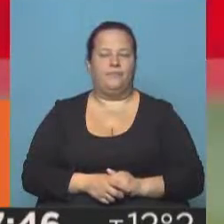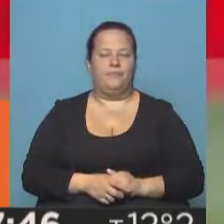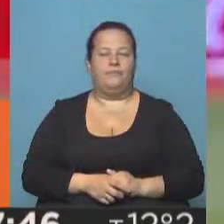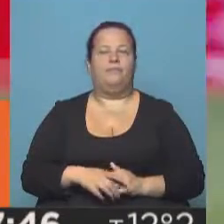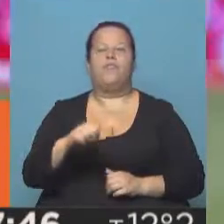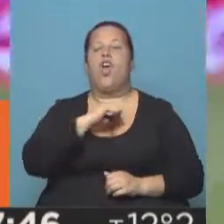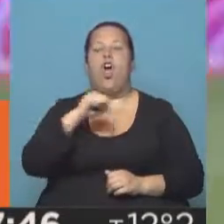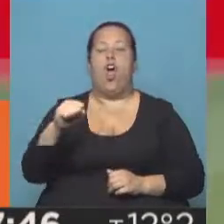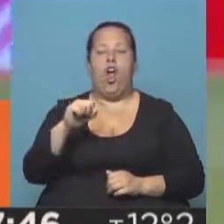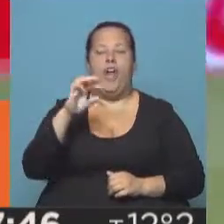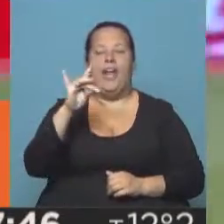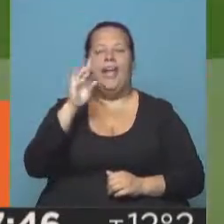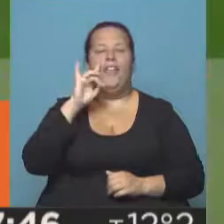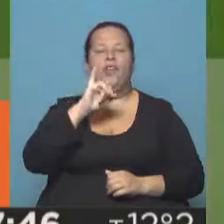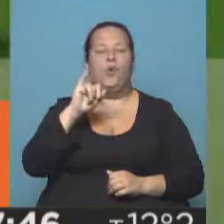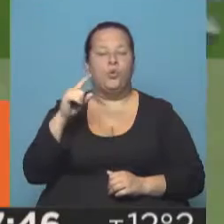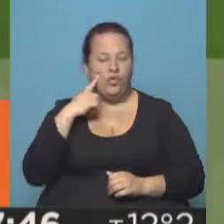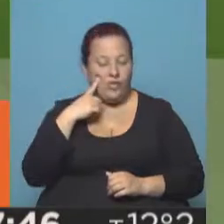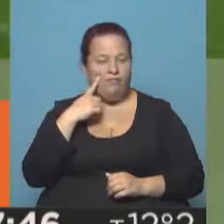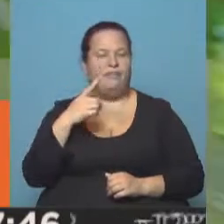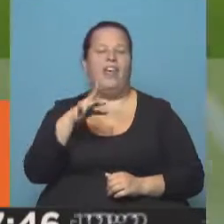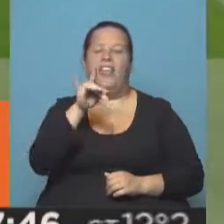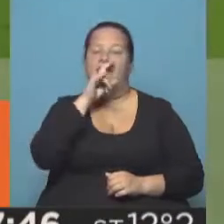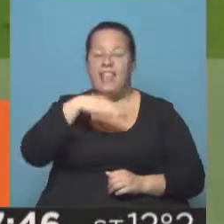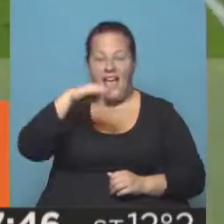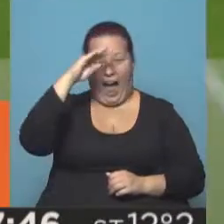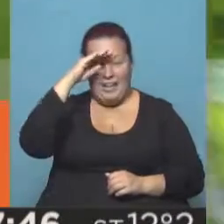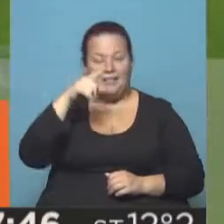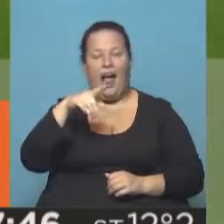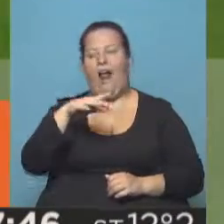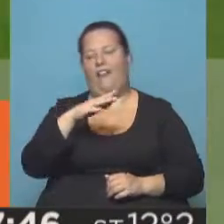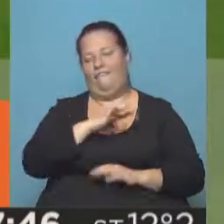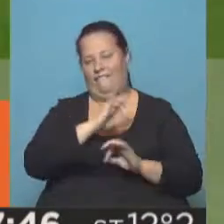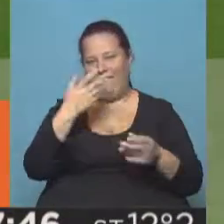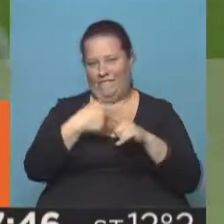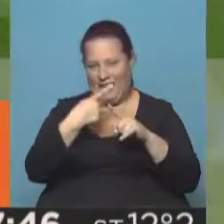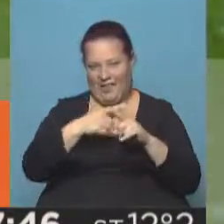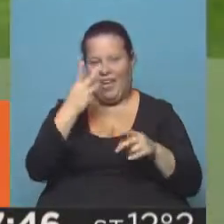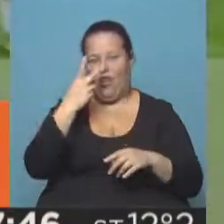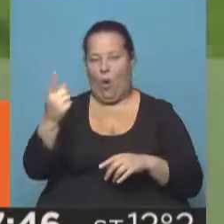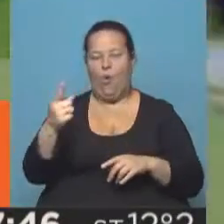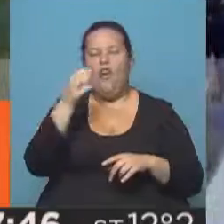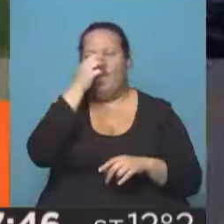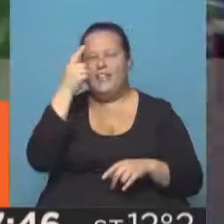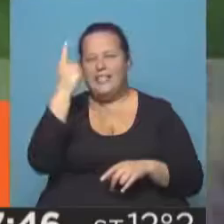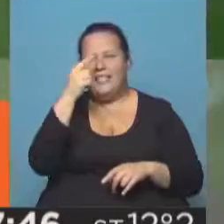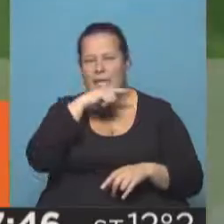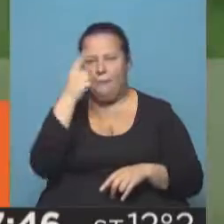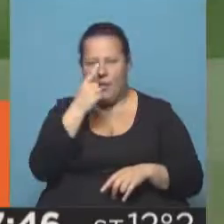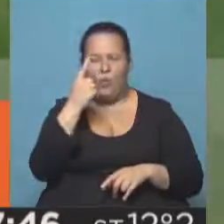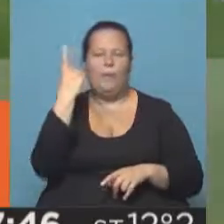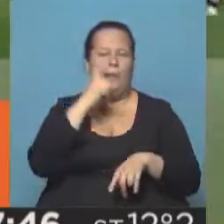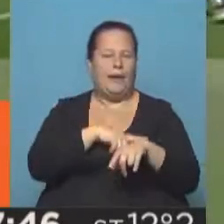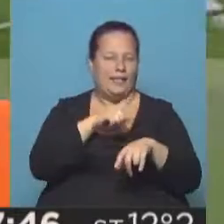Y el gol para Driussi, de esta manera Gallardo que lo festejaba y el partido que se ponía 2-1. Iban 27 minutos casi de ese